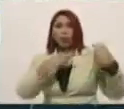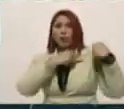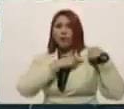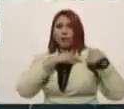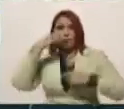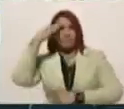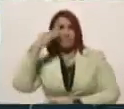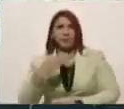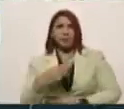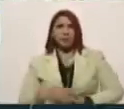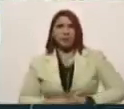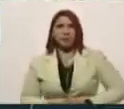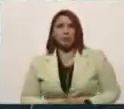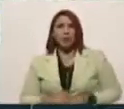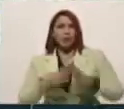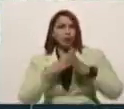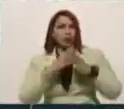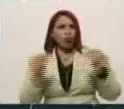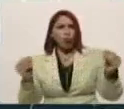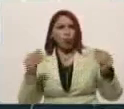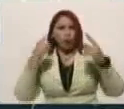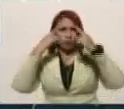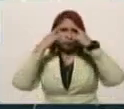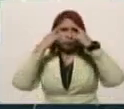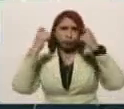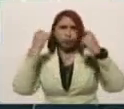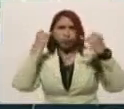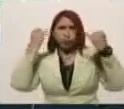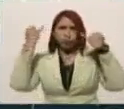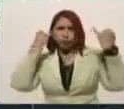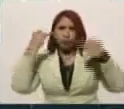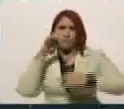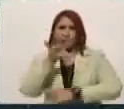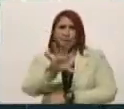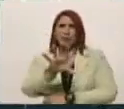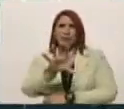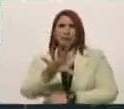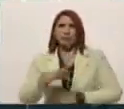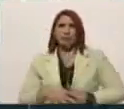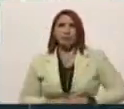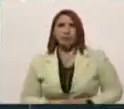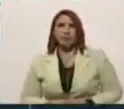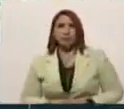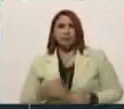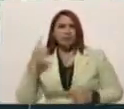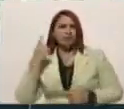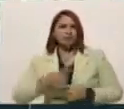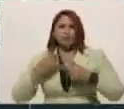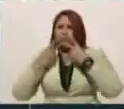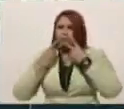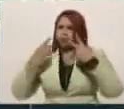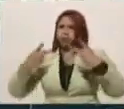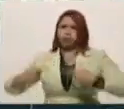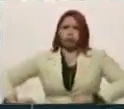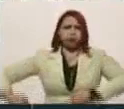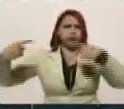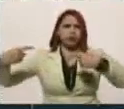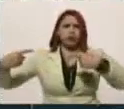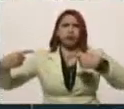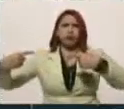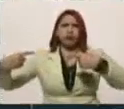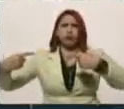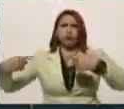militares, a toda la inteligencia del país, a declararle la guerra a los